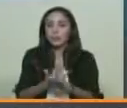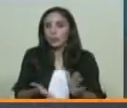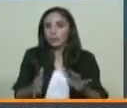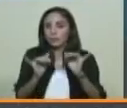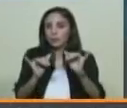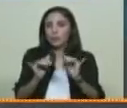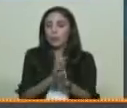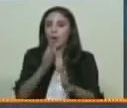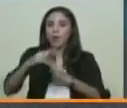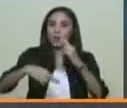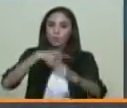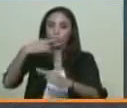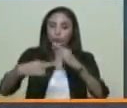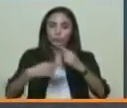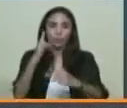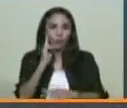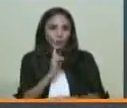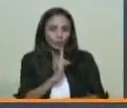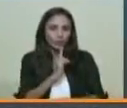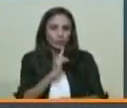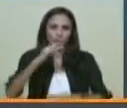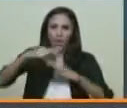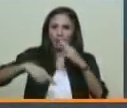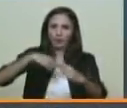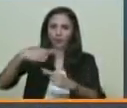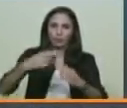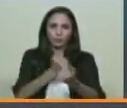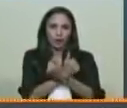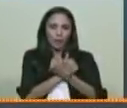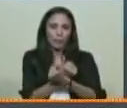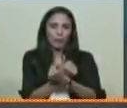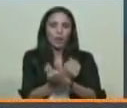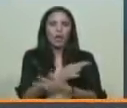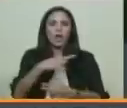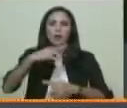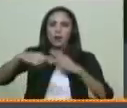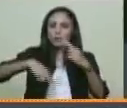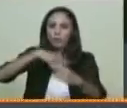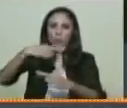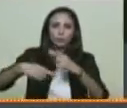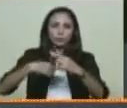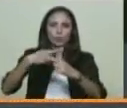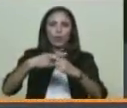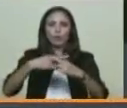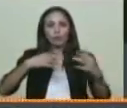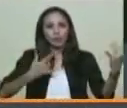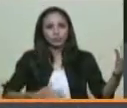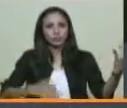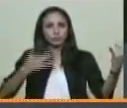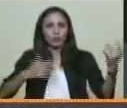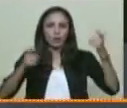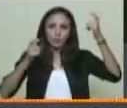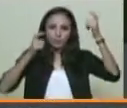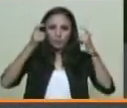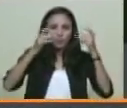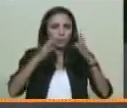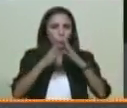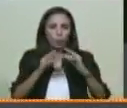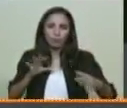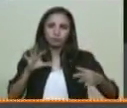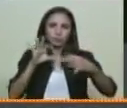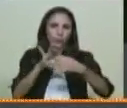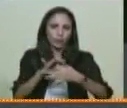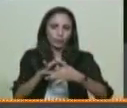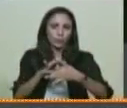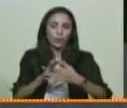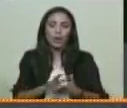la revolución venezolana, es una revolución aliprimerista. Y las revoluciones de los oprimidos, de los pueblos